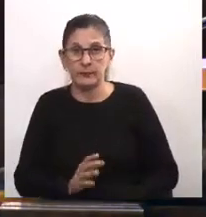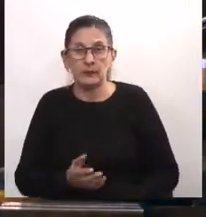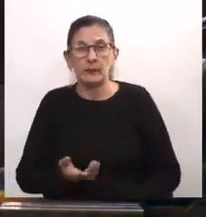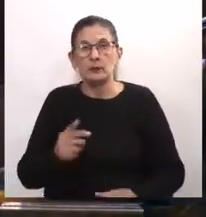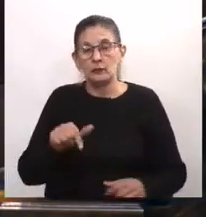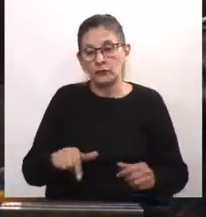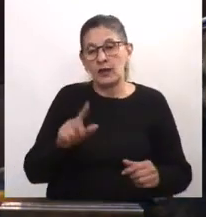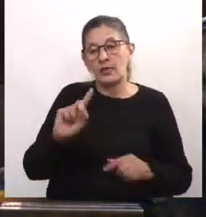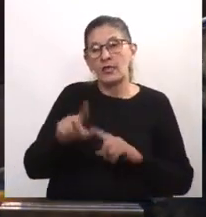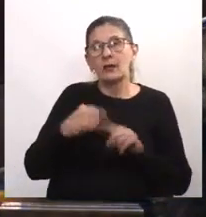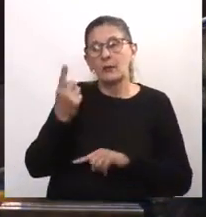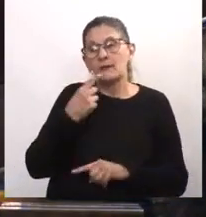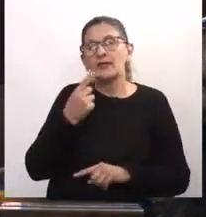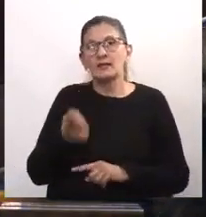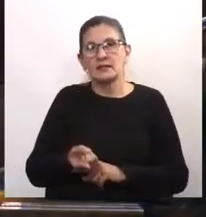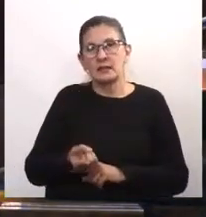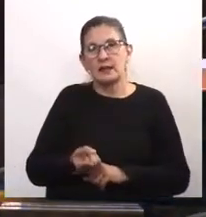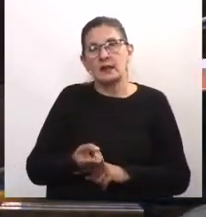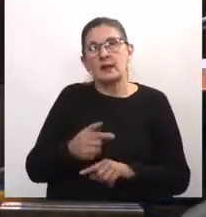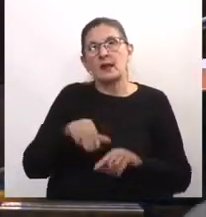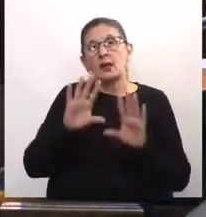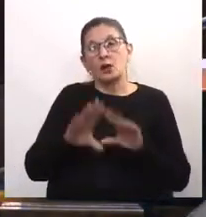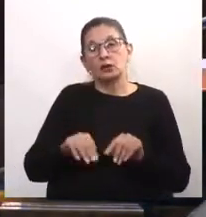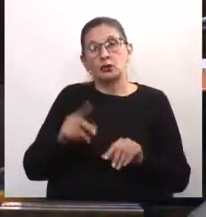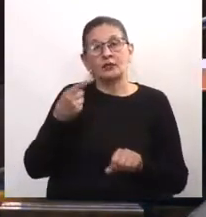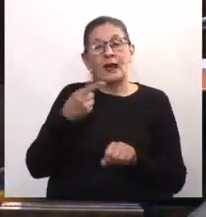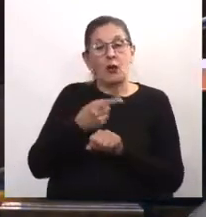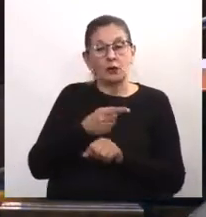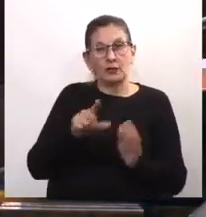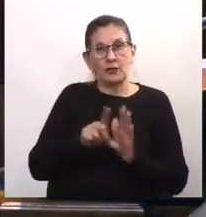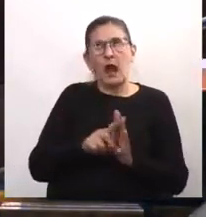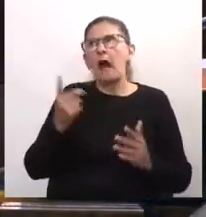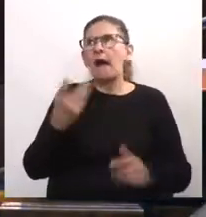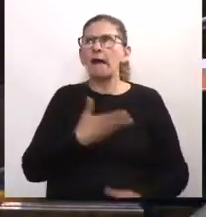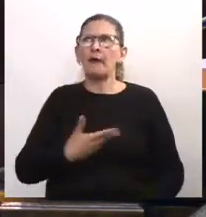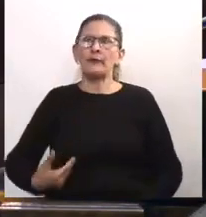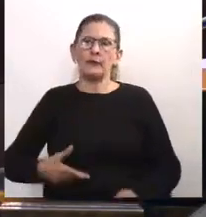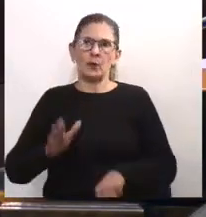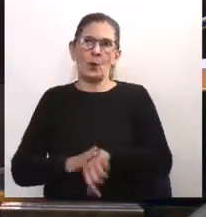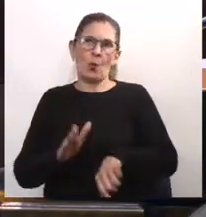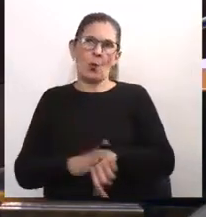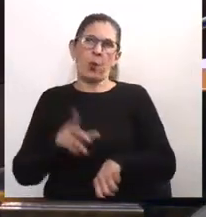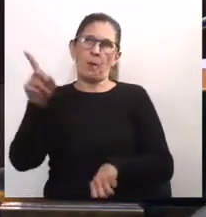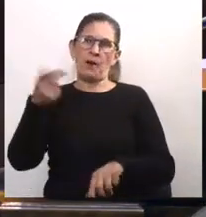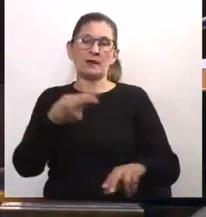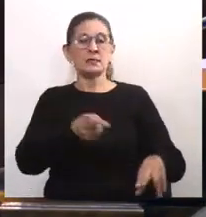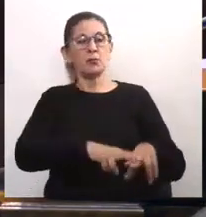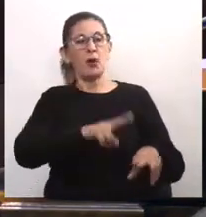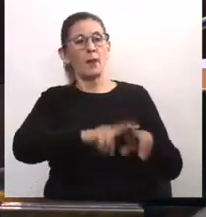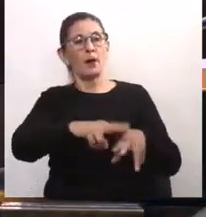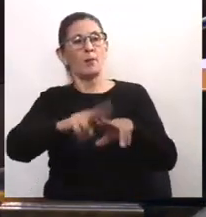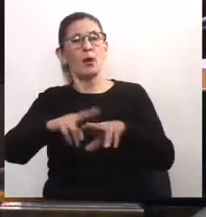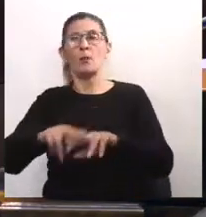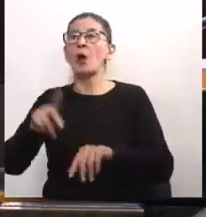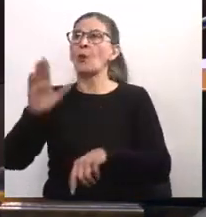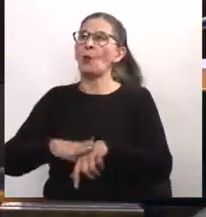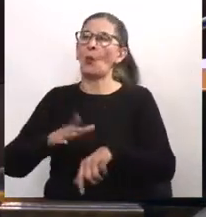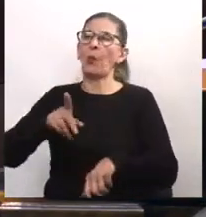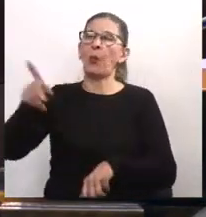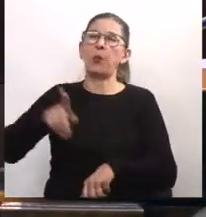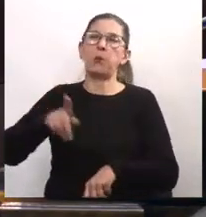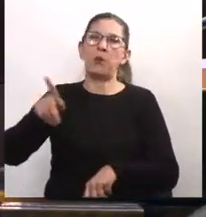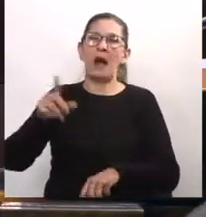Entonces ahí van a decir todos los que están en contra de esta ley, el gobierno es responsable de la muerte de gente en la vía pública